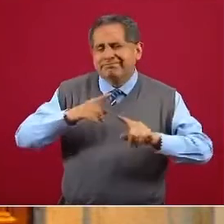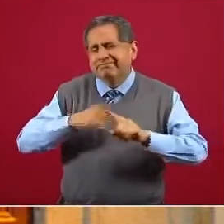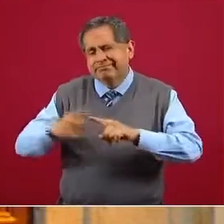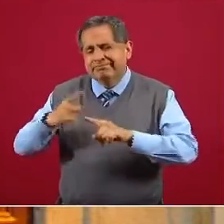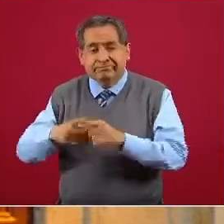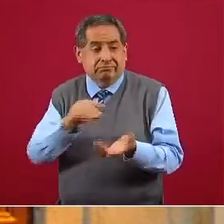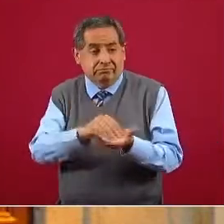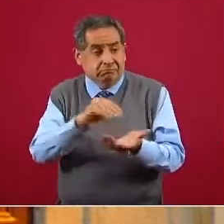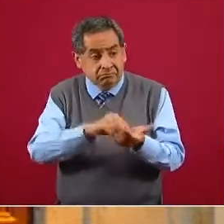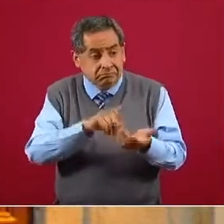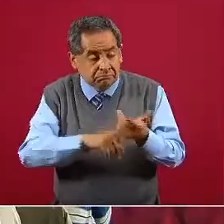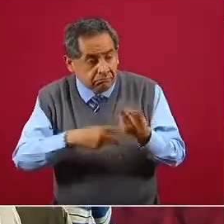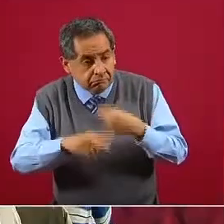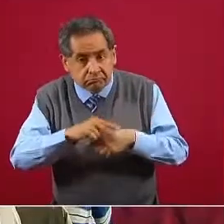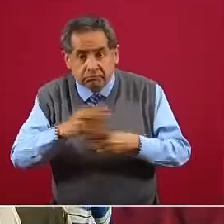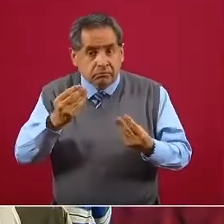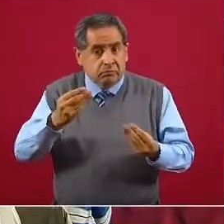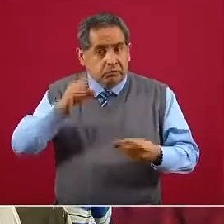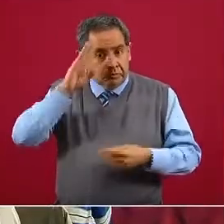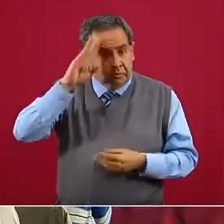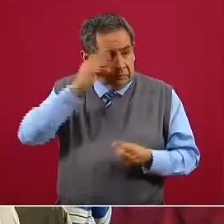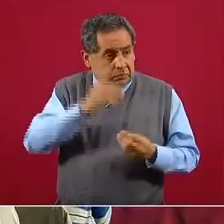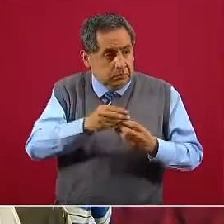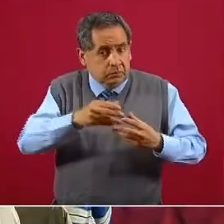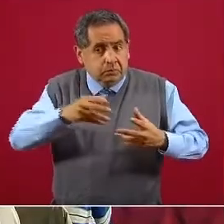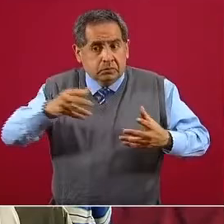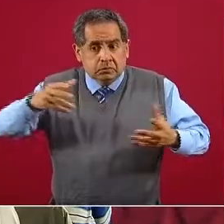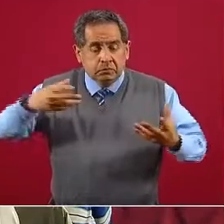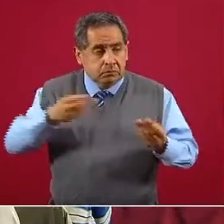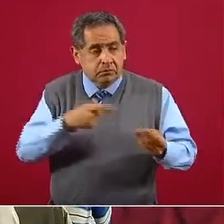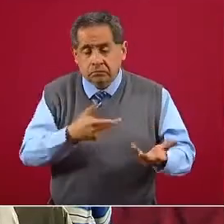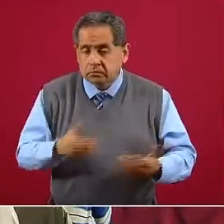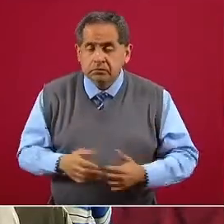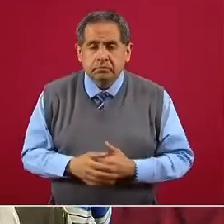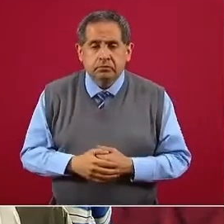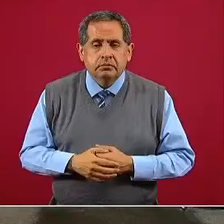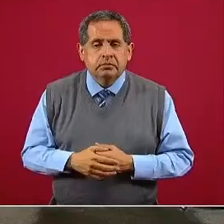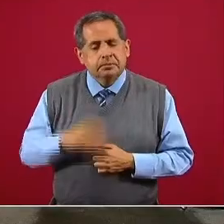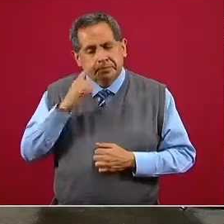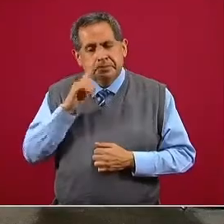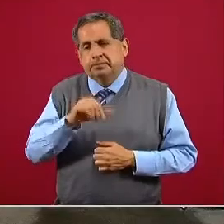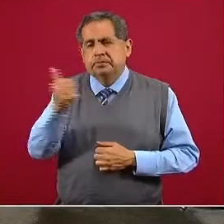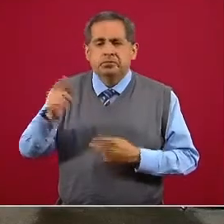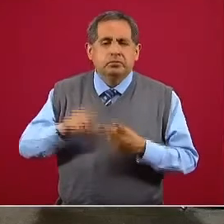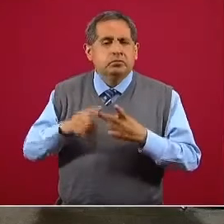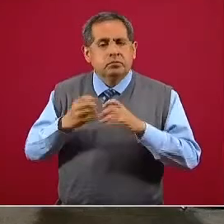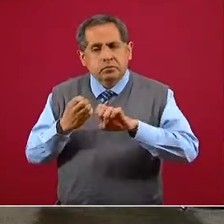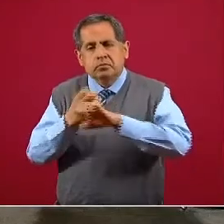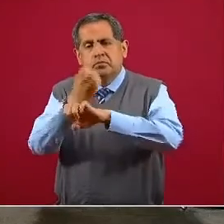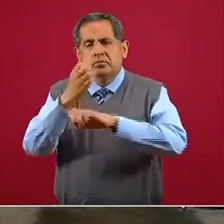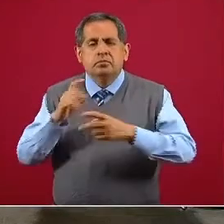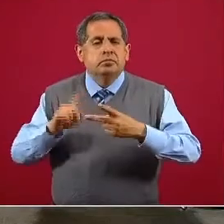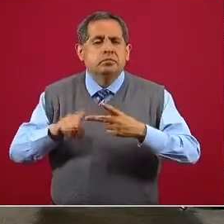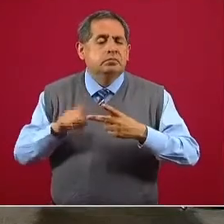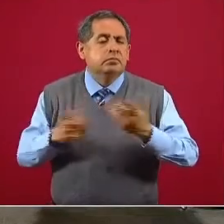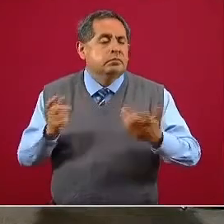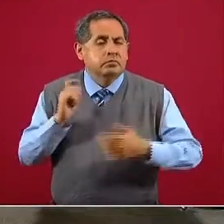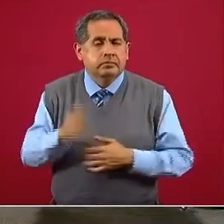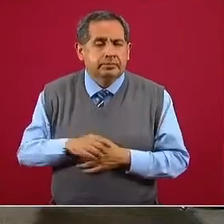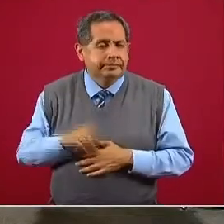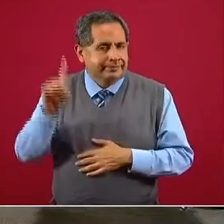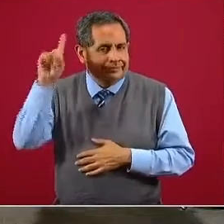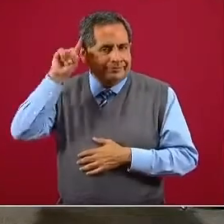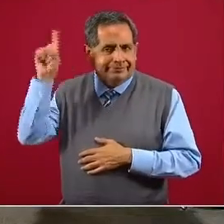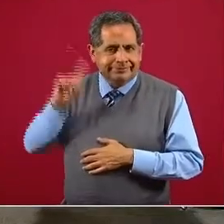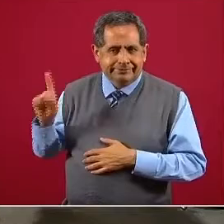tenemos tendencias ascendentes en la presentación de sus epidemias. Veamos la segunda entidad, que es